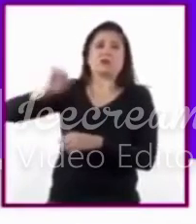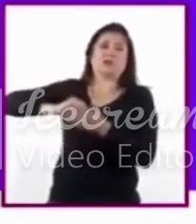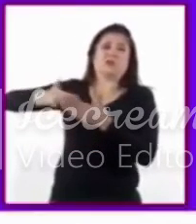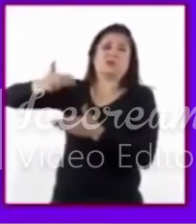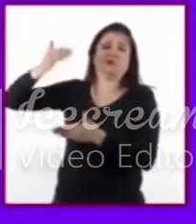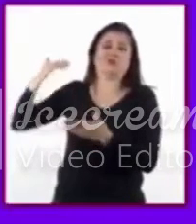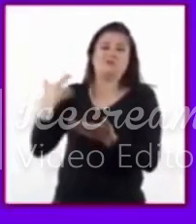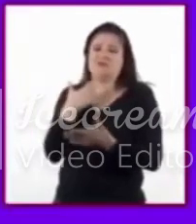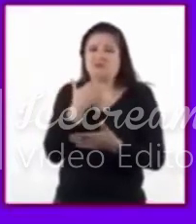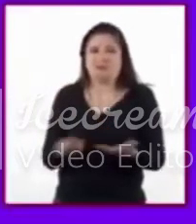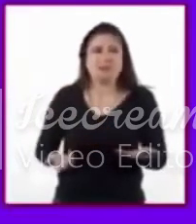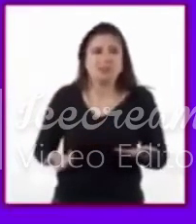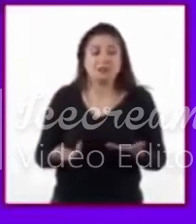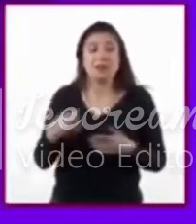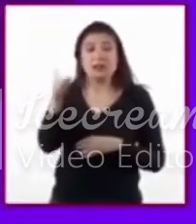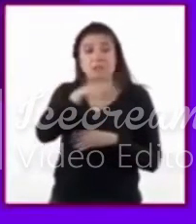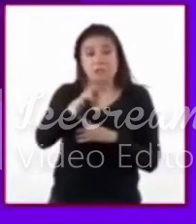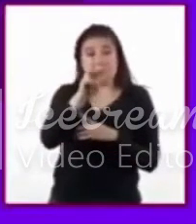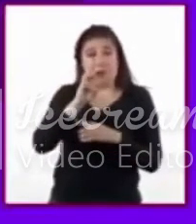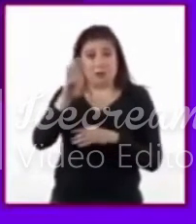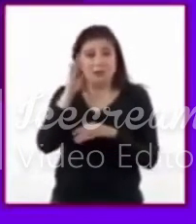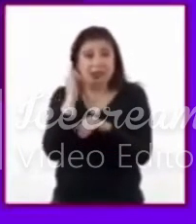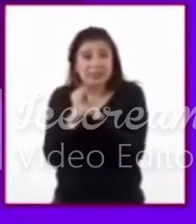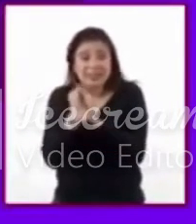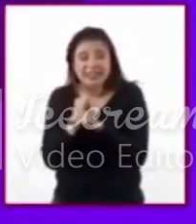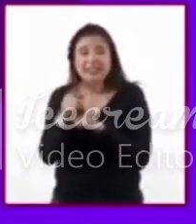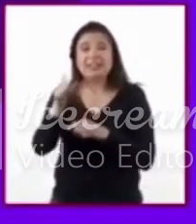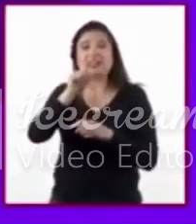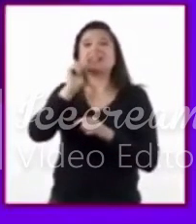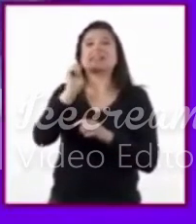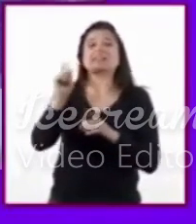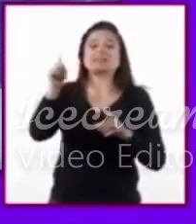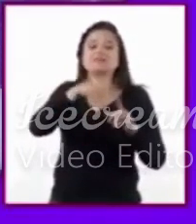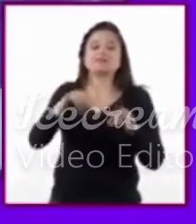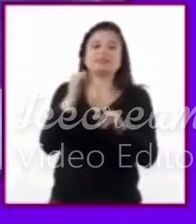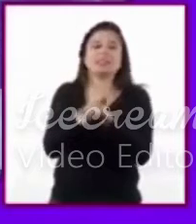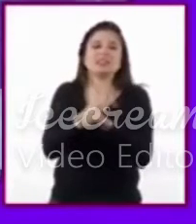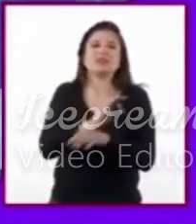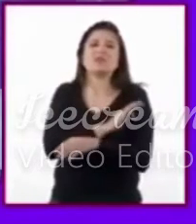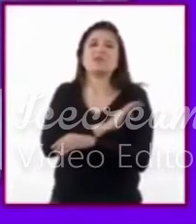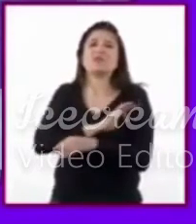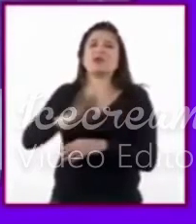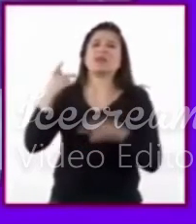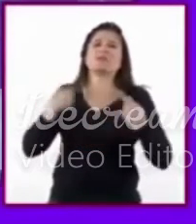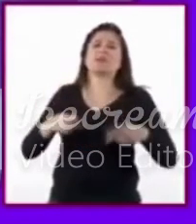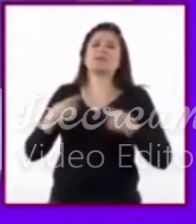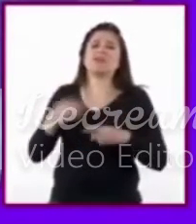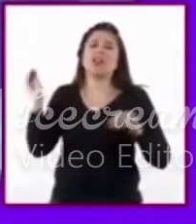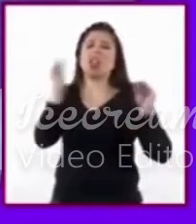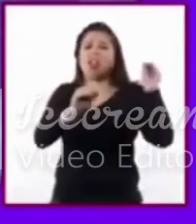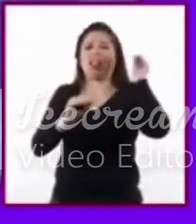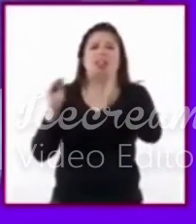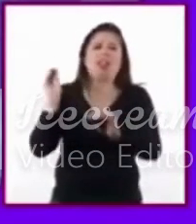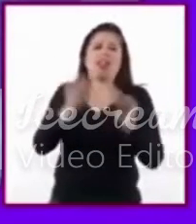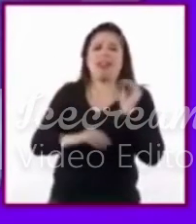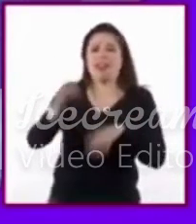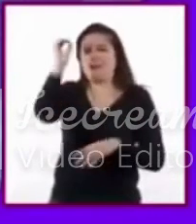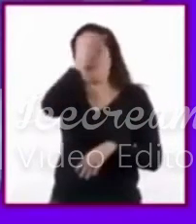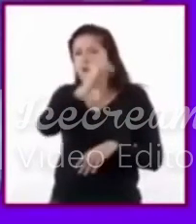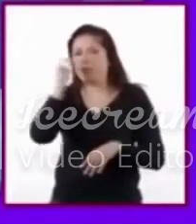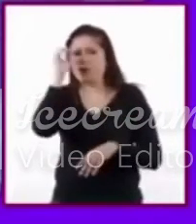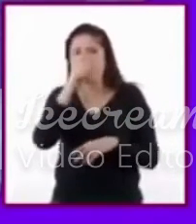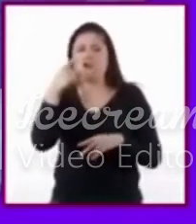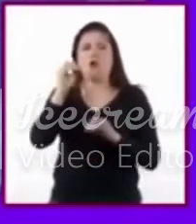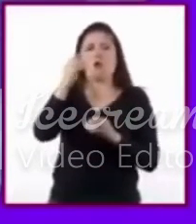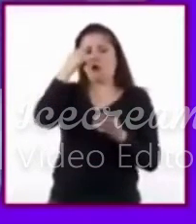Hay que tener en cuenta que la web es un espacio en donde cualquier persona puede compartir datos, opiniones y